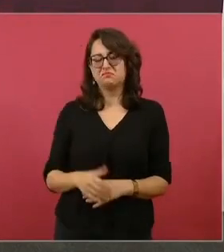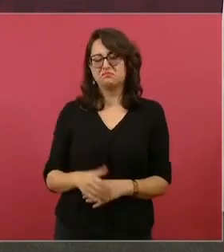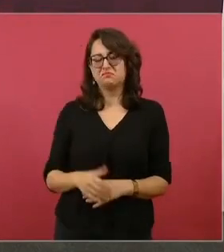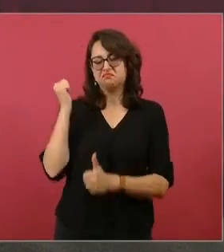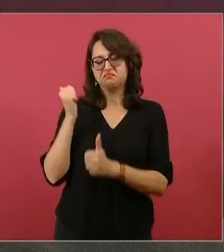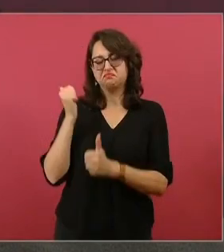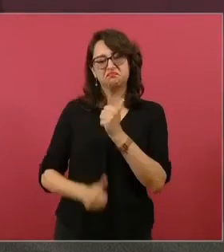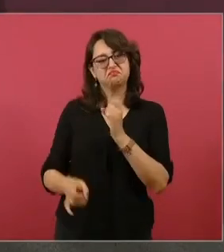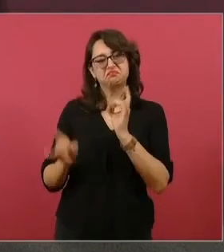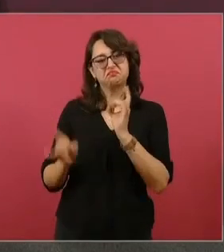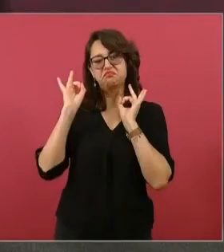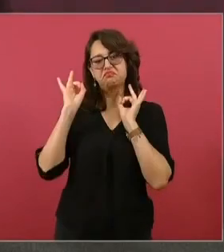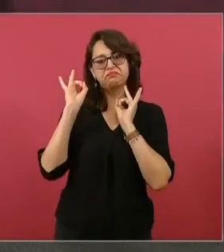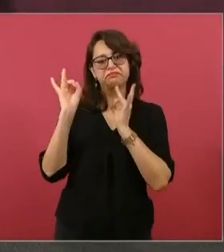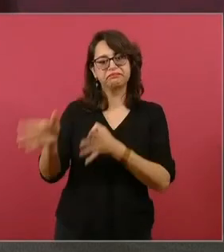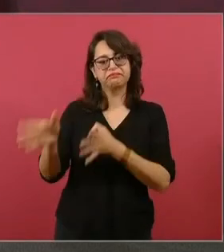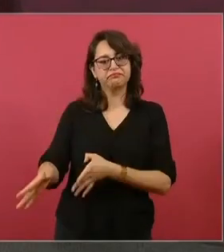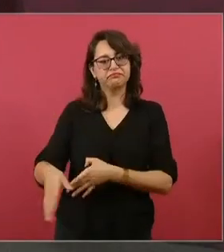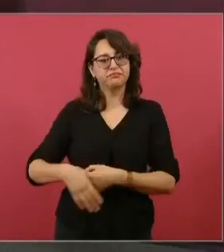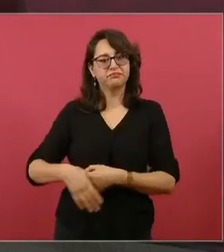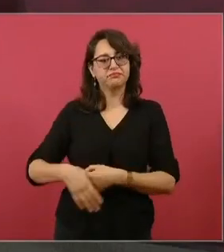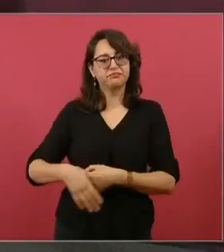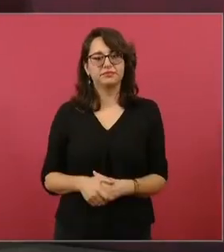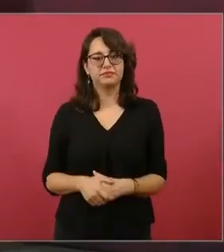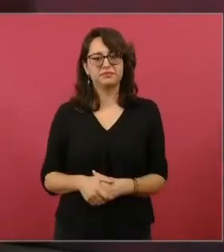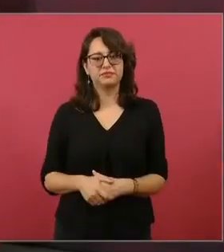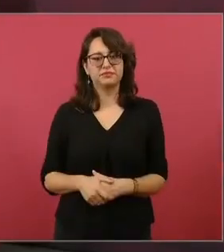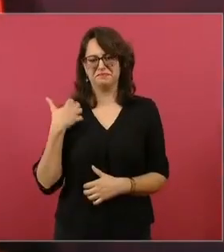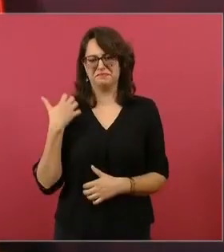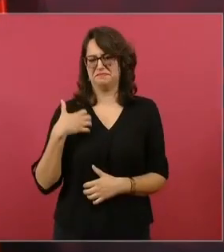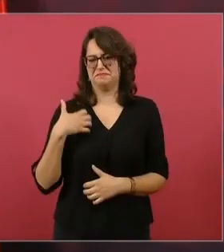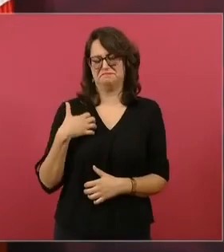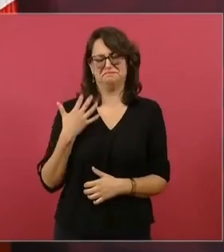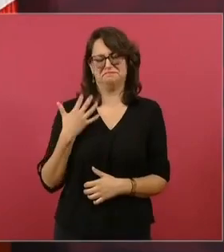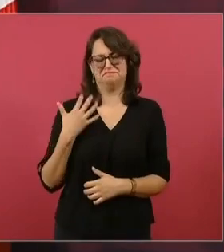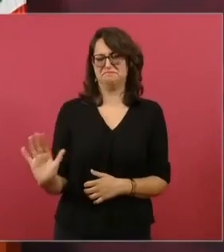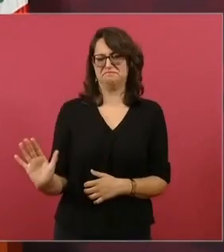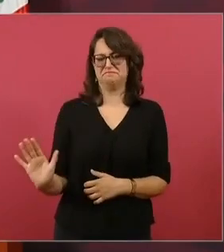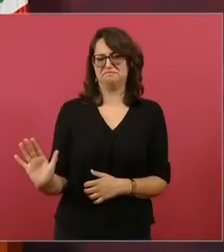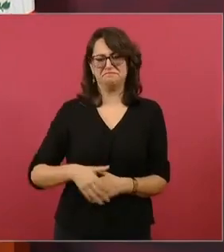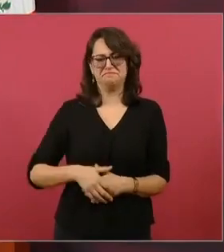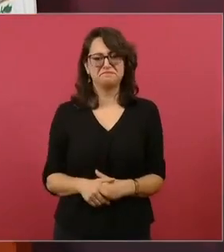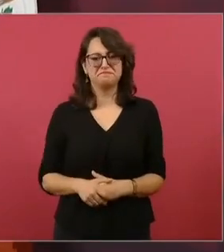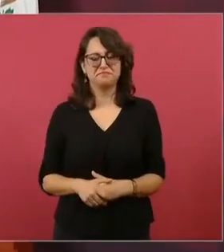estar sin mí. Buenas noches.